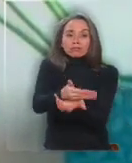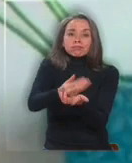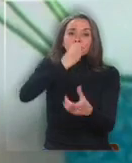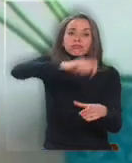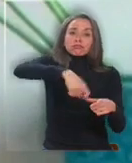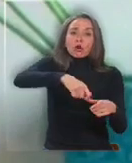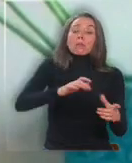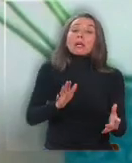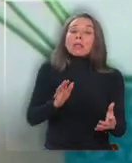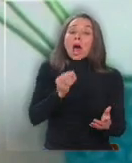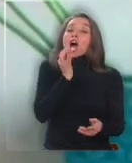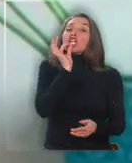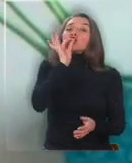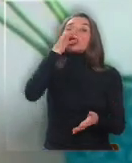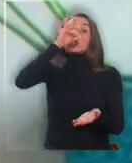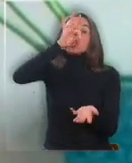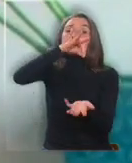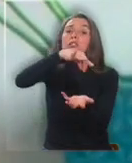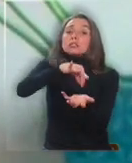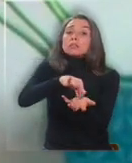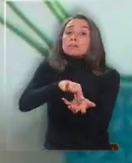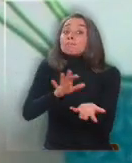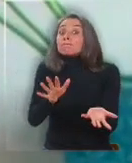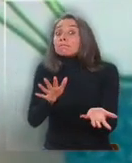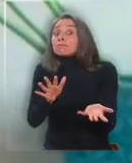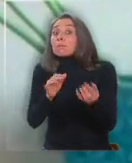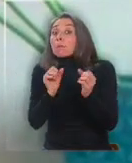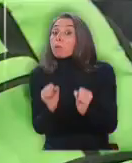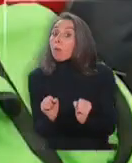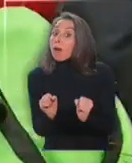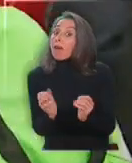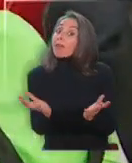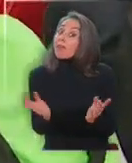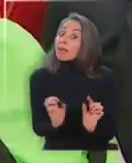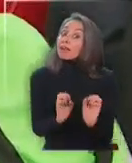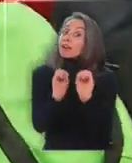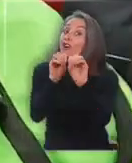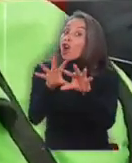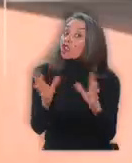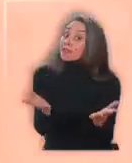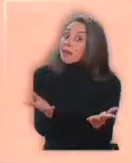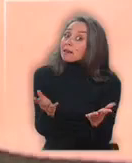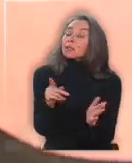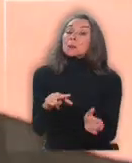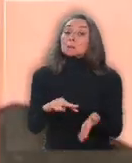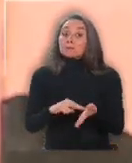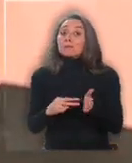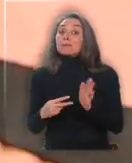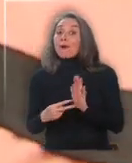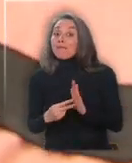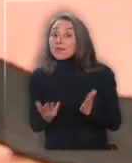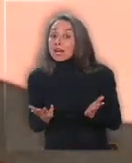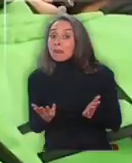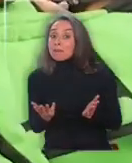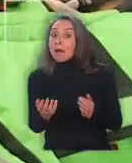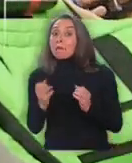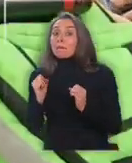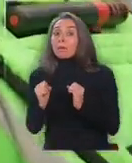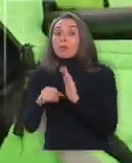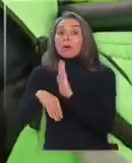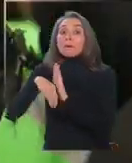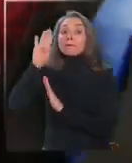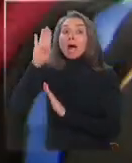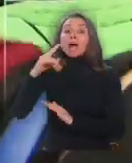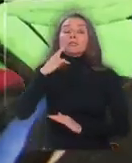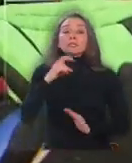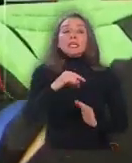¿ya? Y en ese caso, claro, hay una probabilidad un poquitito mayor. Y ahí es donde los problemas pueden superar lo que corresponde